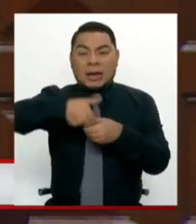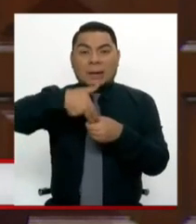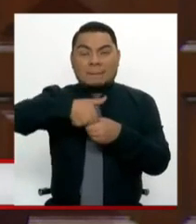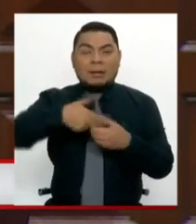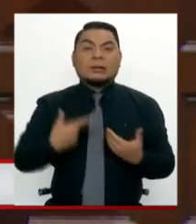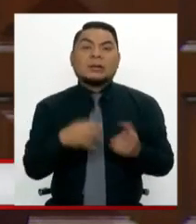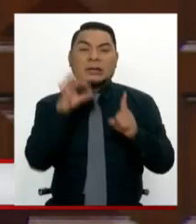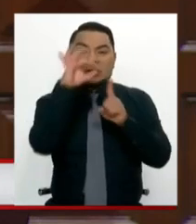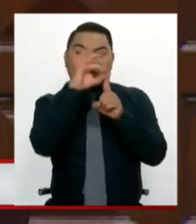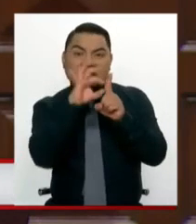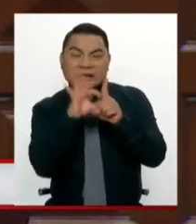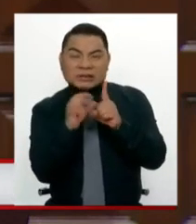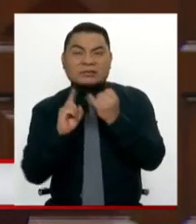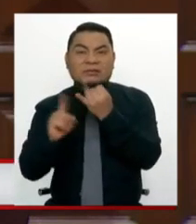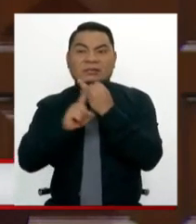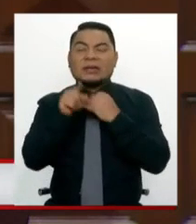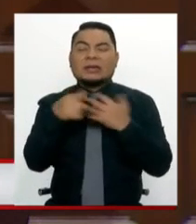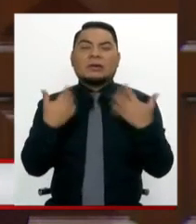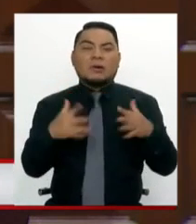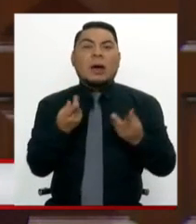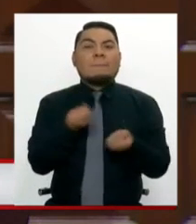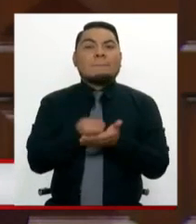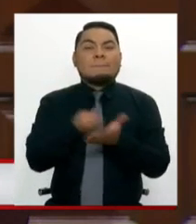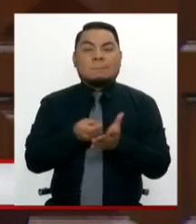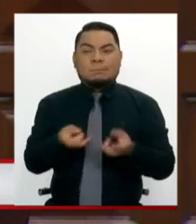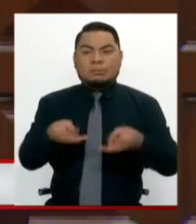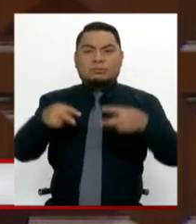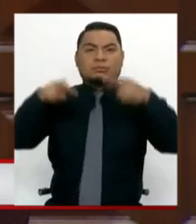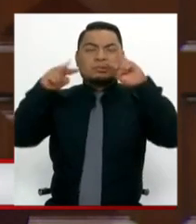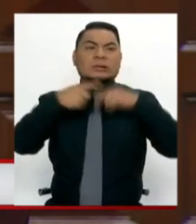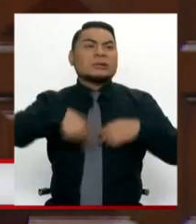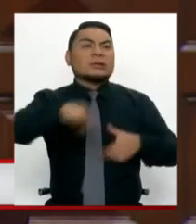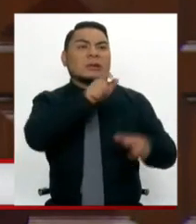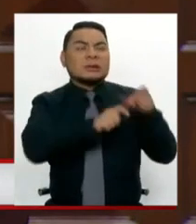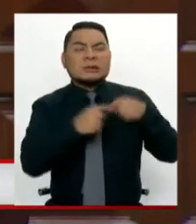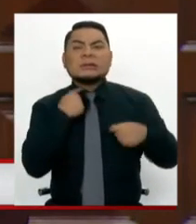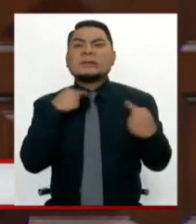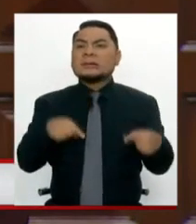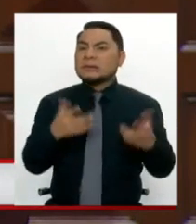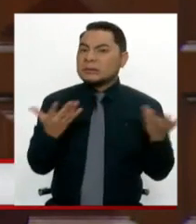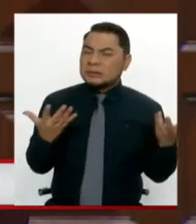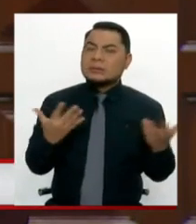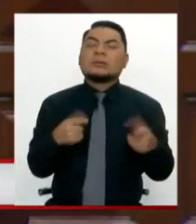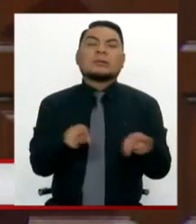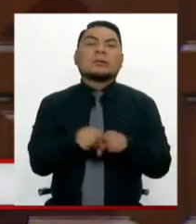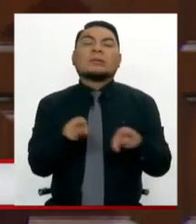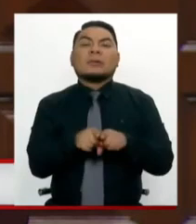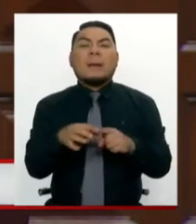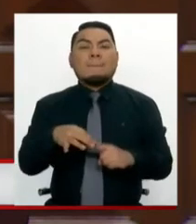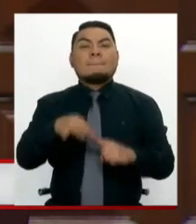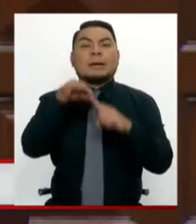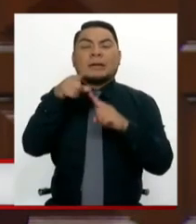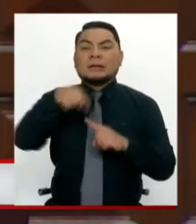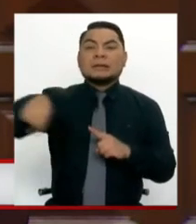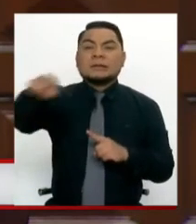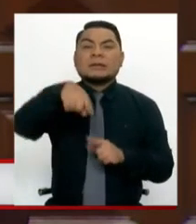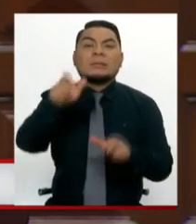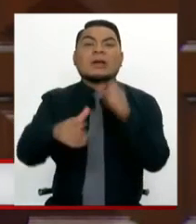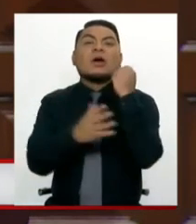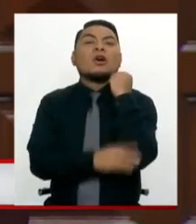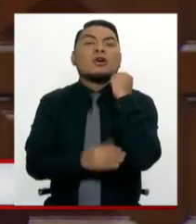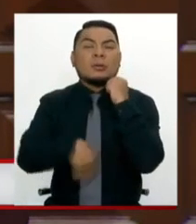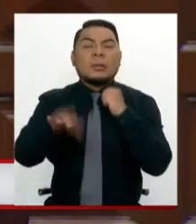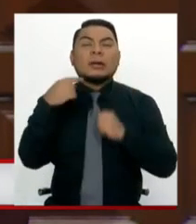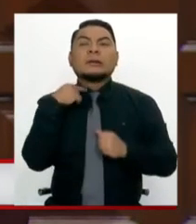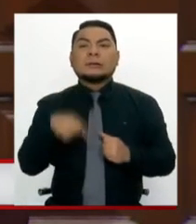trigo, cereales han sufrido un alza afectando la canasta familiar, especialmente a aquellos en situación de